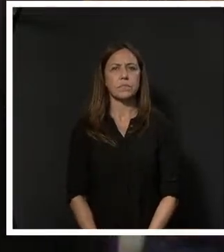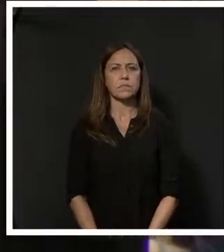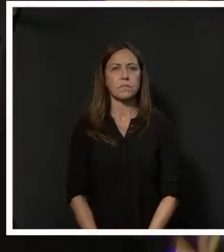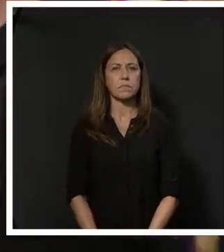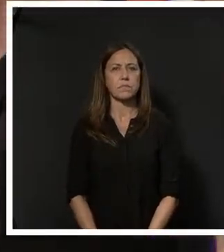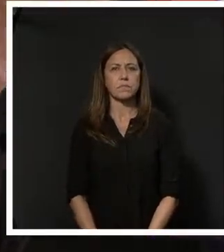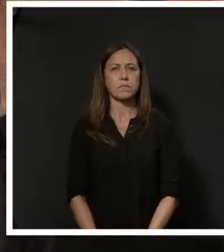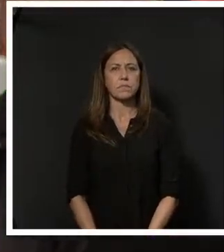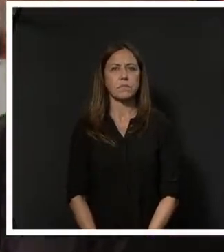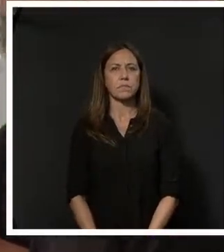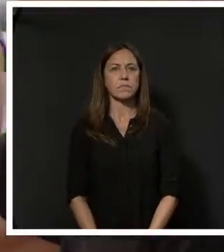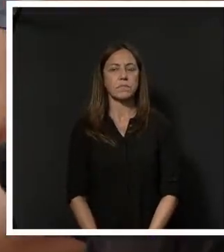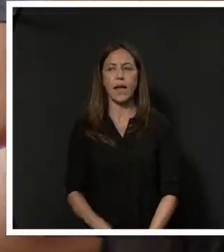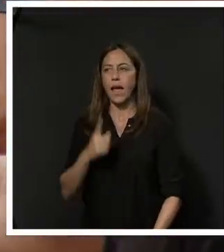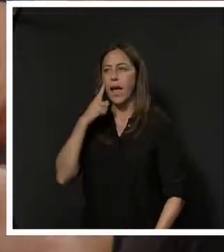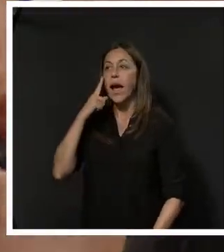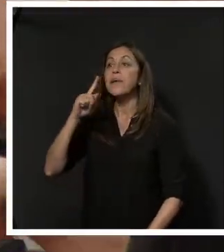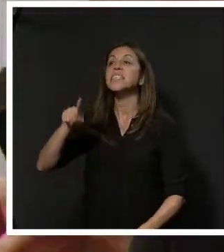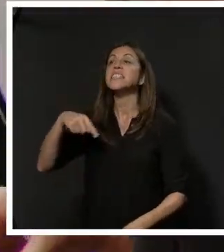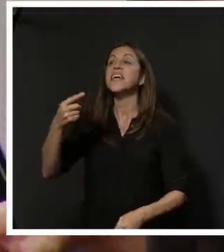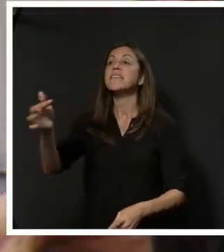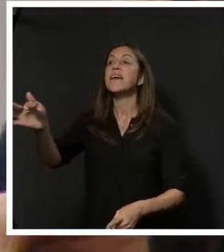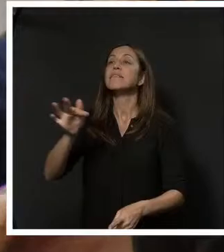a ver siguiente